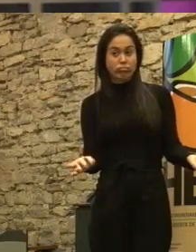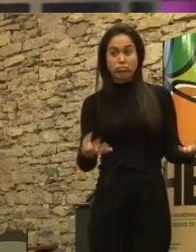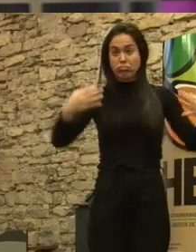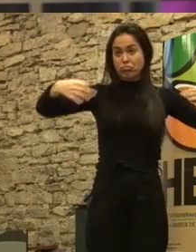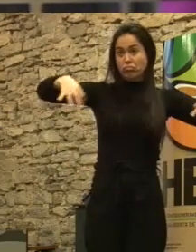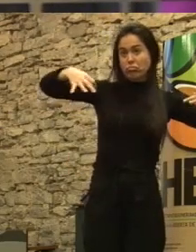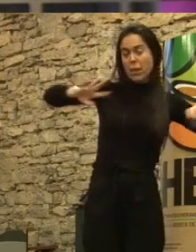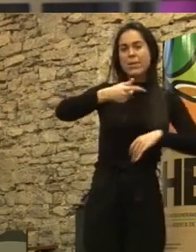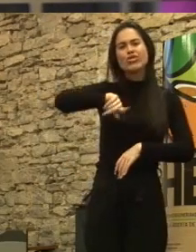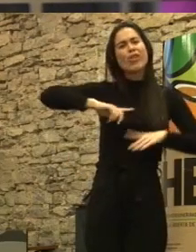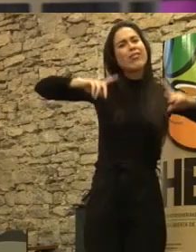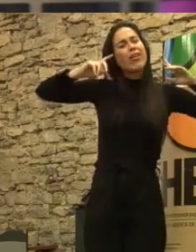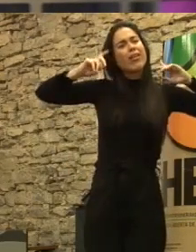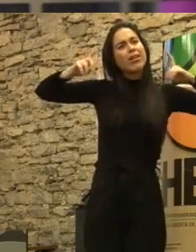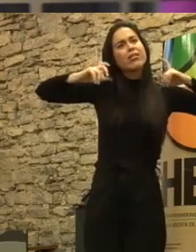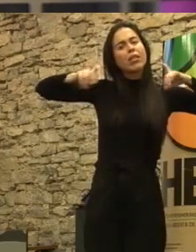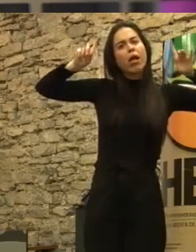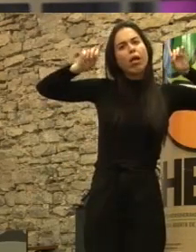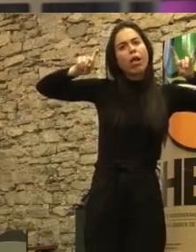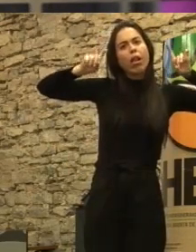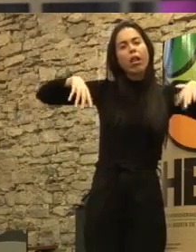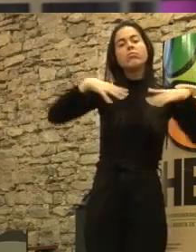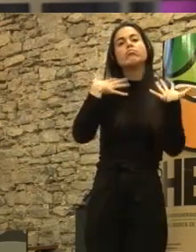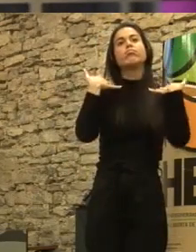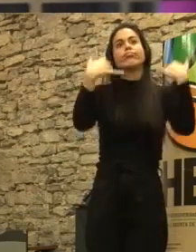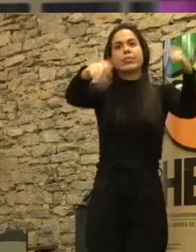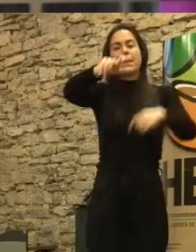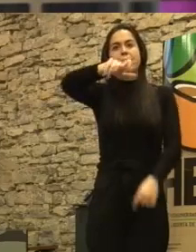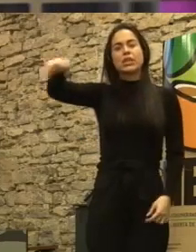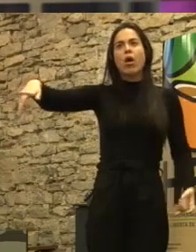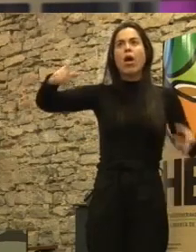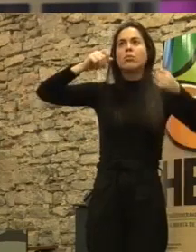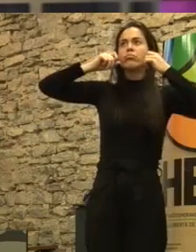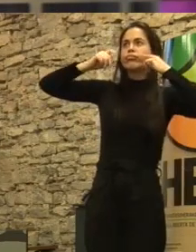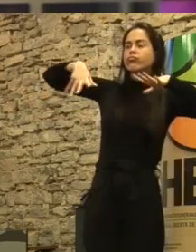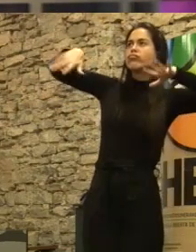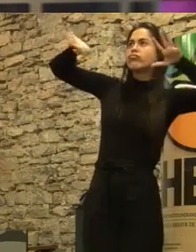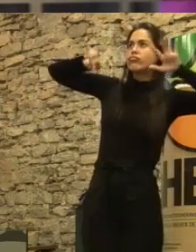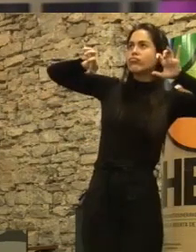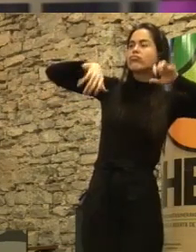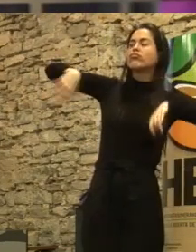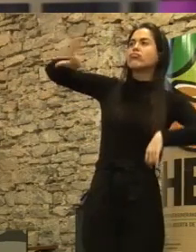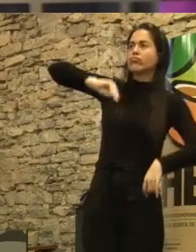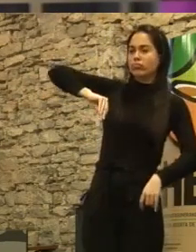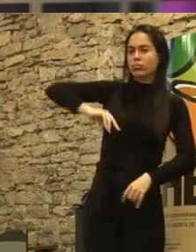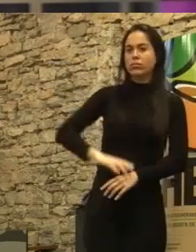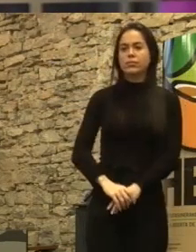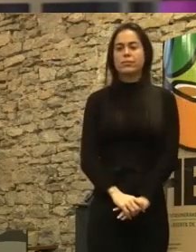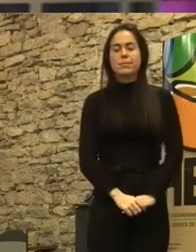sean didácticas y que lleguen a la gente, ¿no? Entonces, cuando todas esas